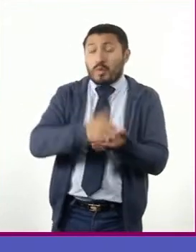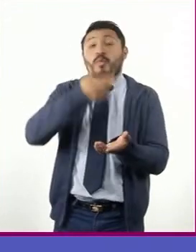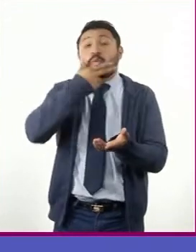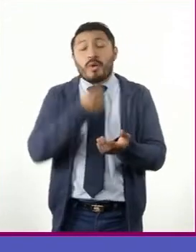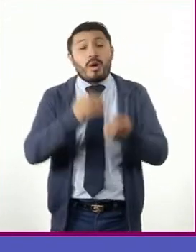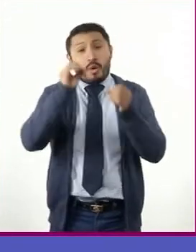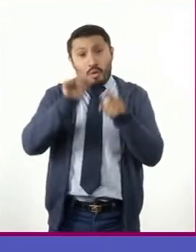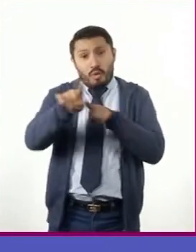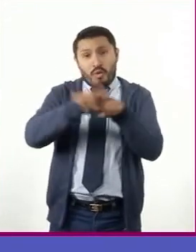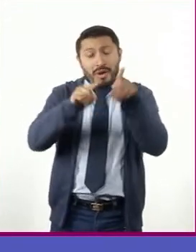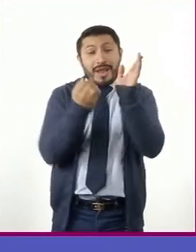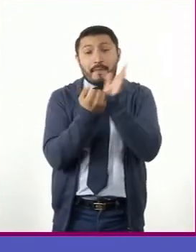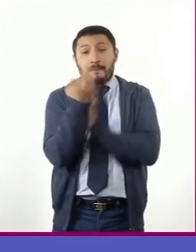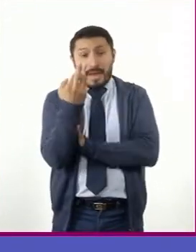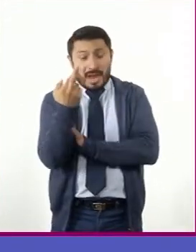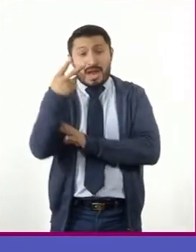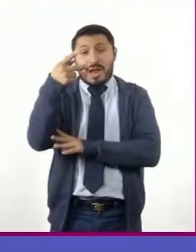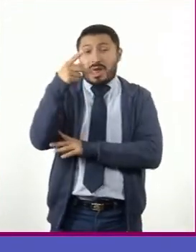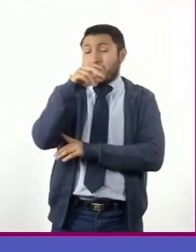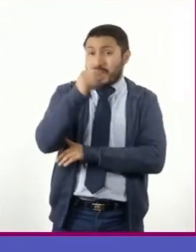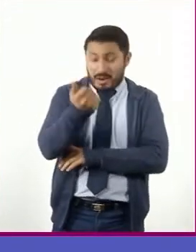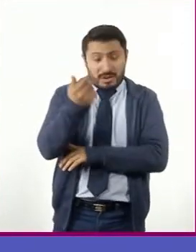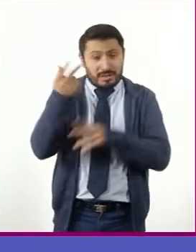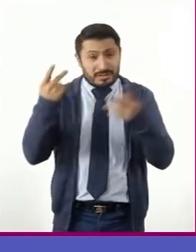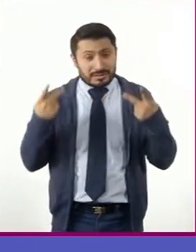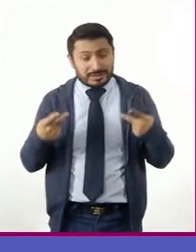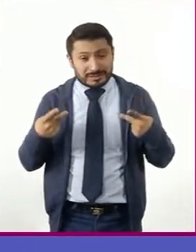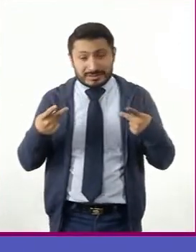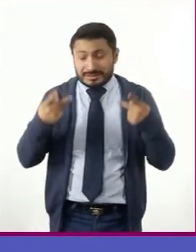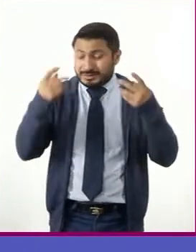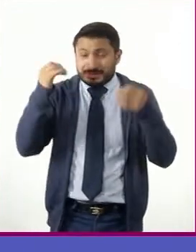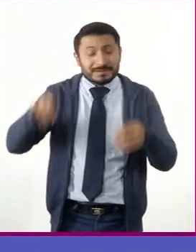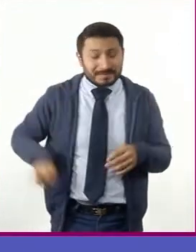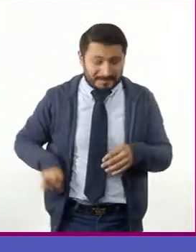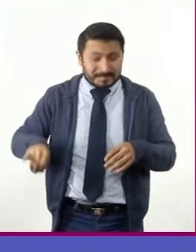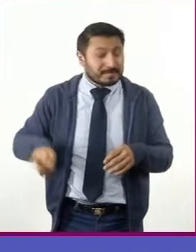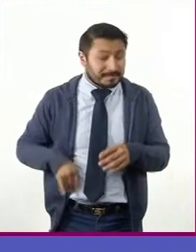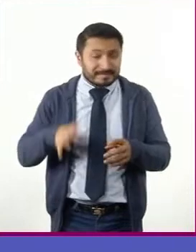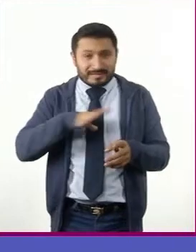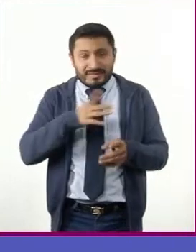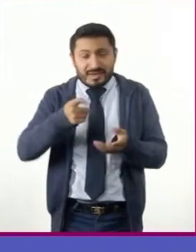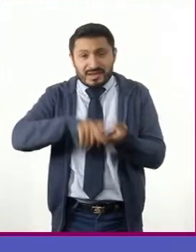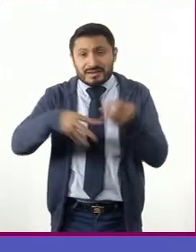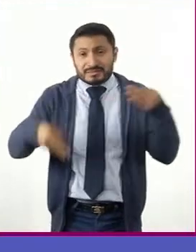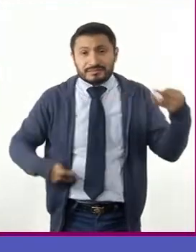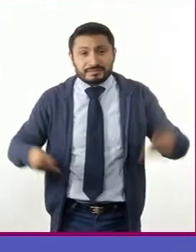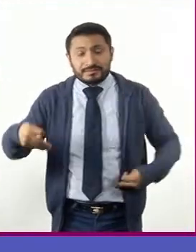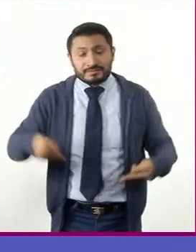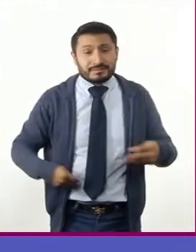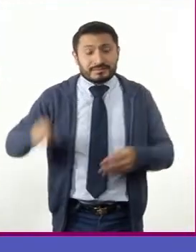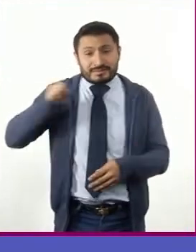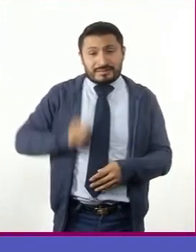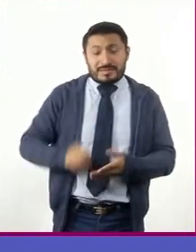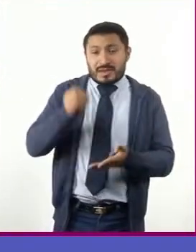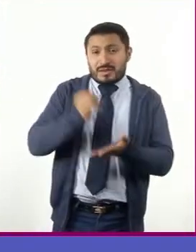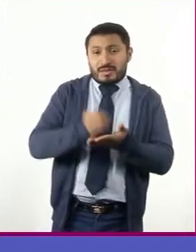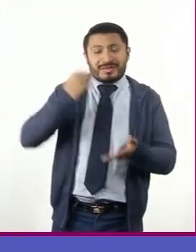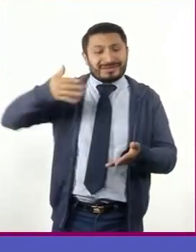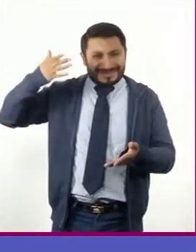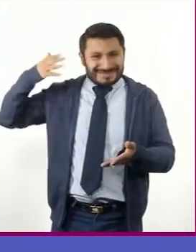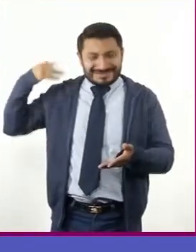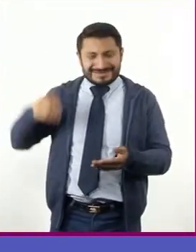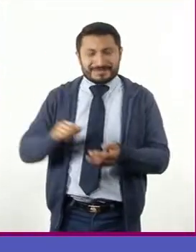o del hermano mayor. Otro personaje que es muy interesante, que está presente en el teatro de los siglos de oro, concretamente también